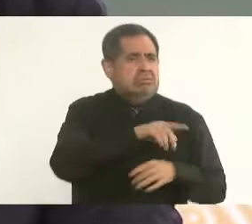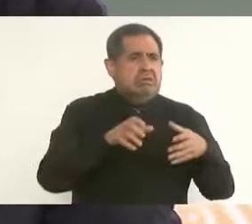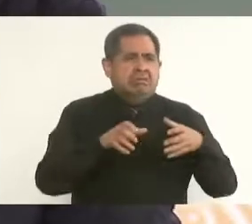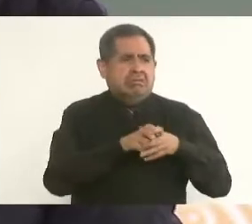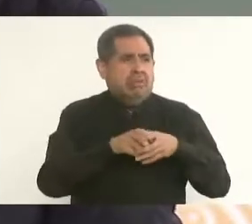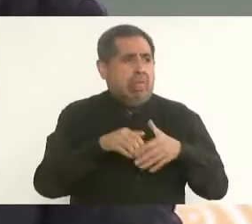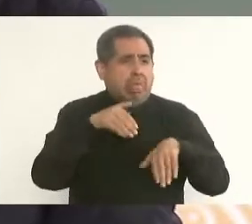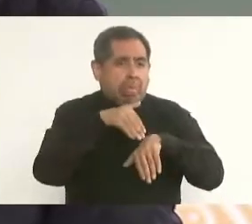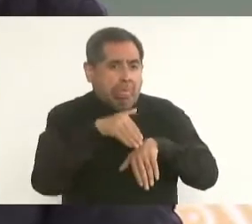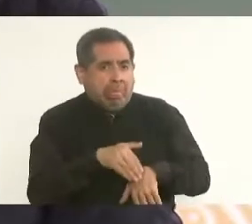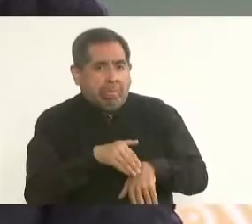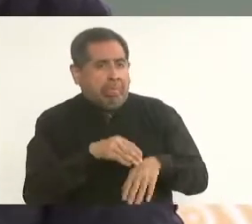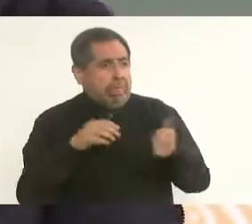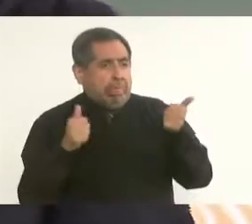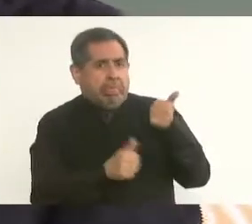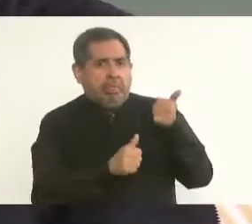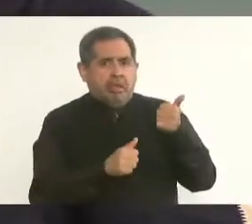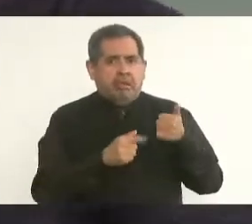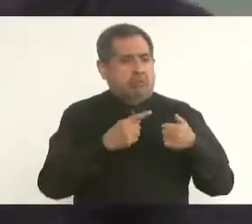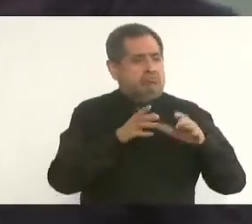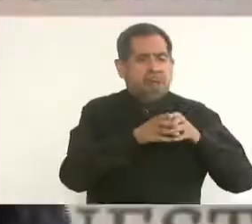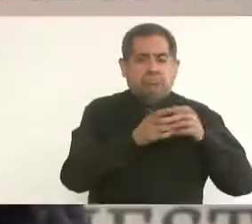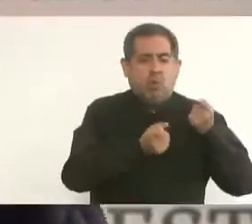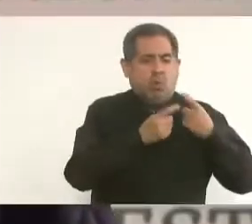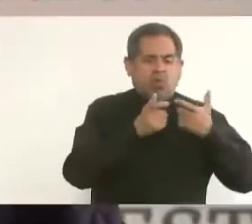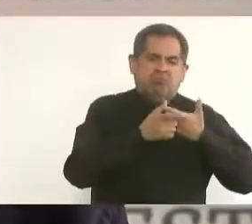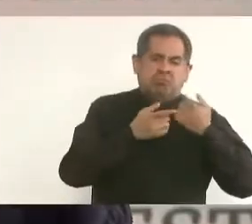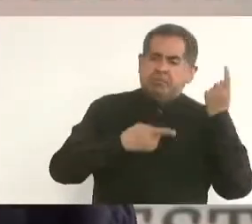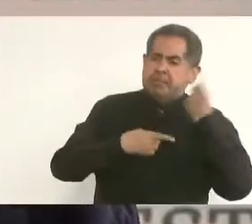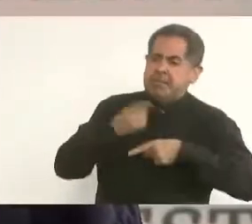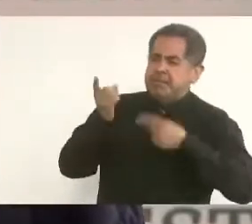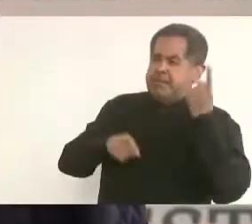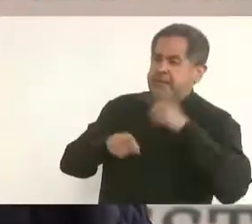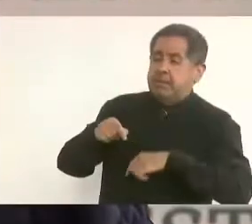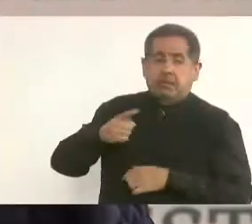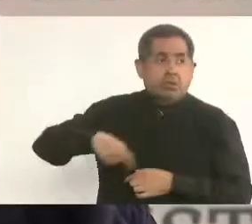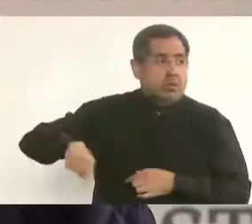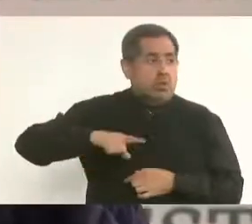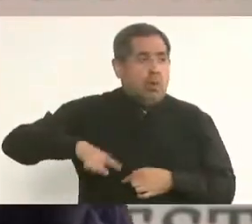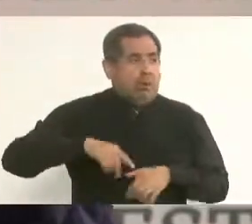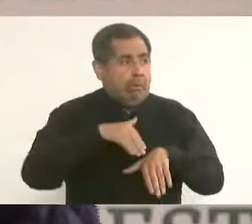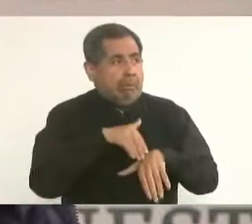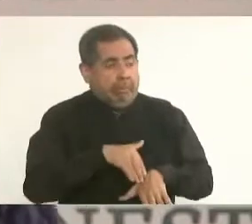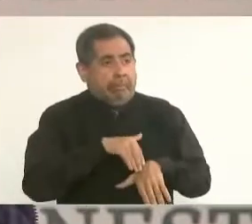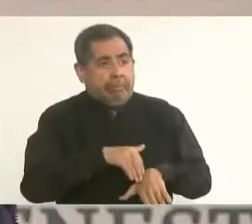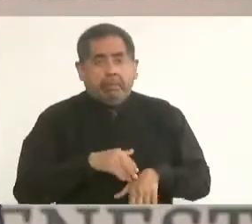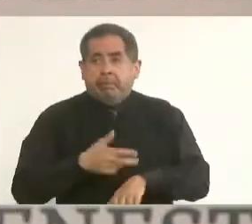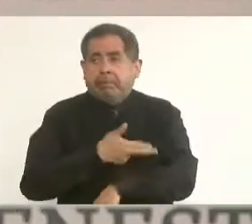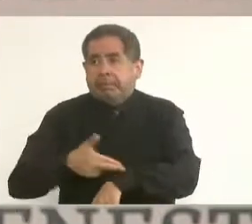un comité al servicio de unos cuantos y